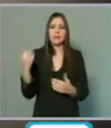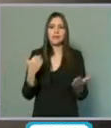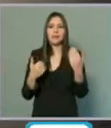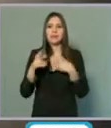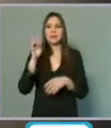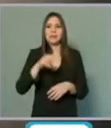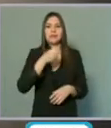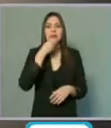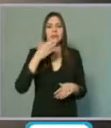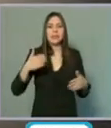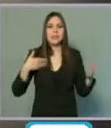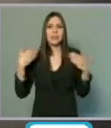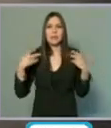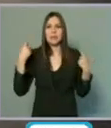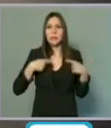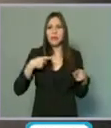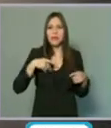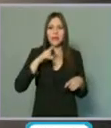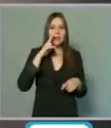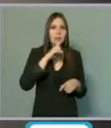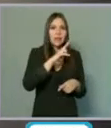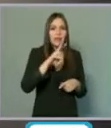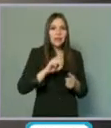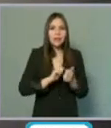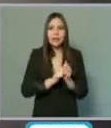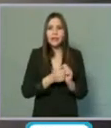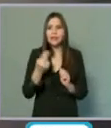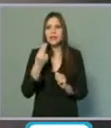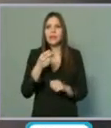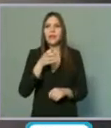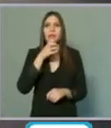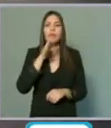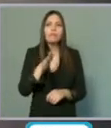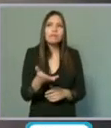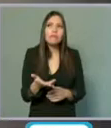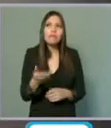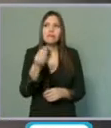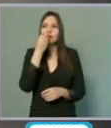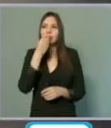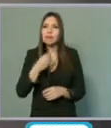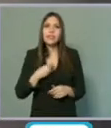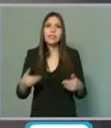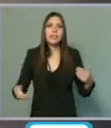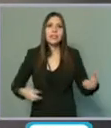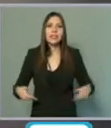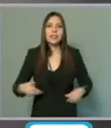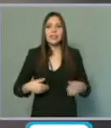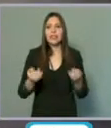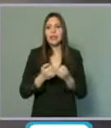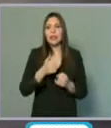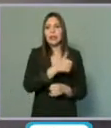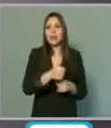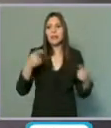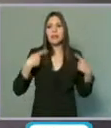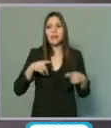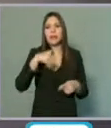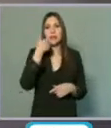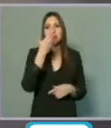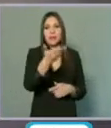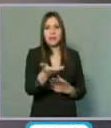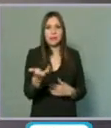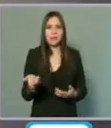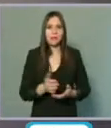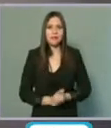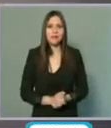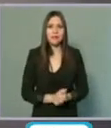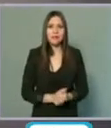realmente muy divertido porque cuando la gente toma parte, pues tiene que contestar y tiene que hacer el papel del personaje que le piden. Oye, ¿no? pero